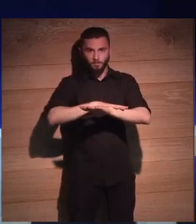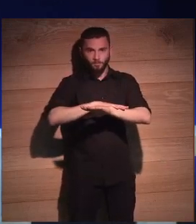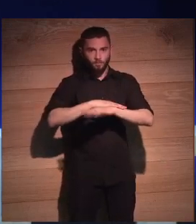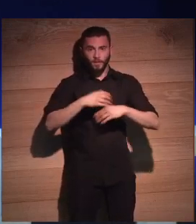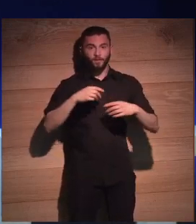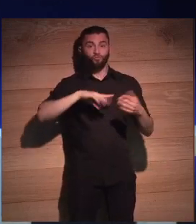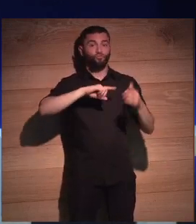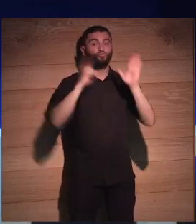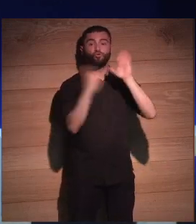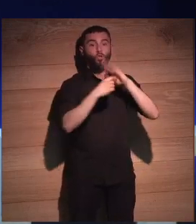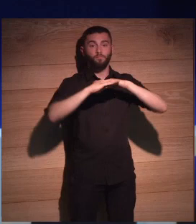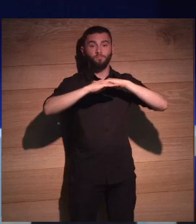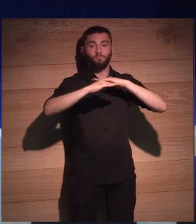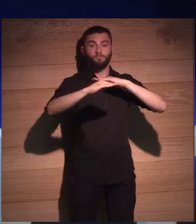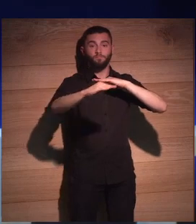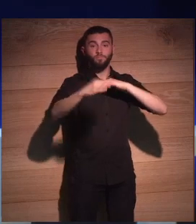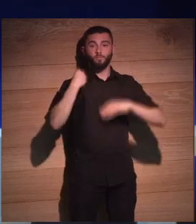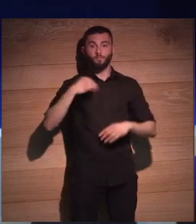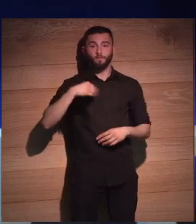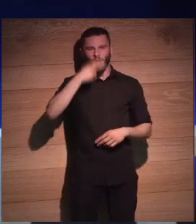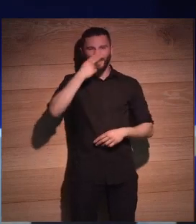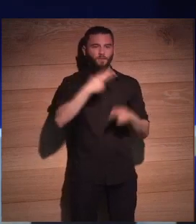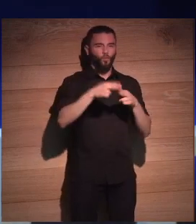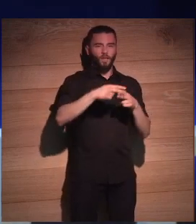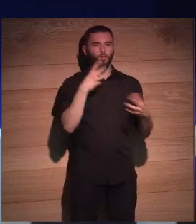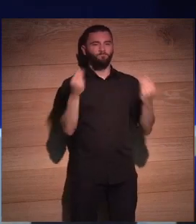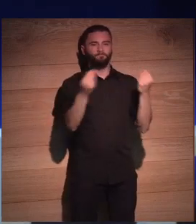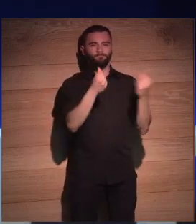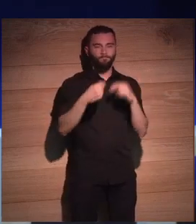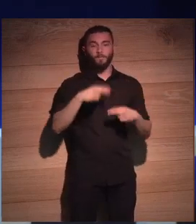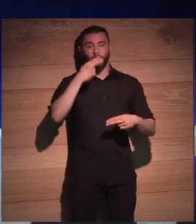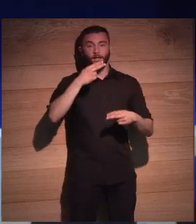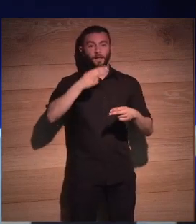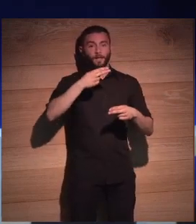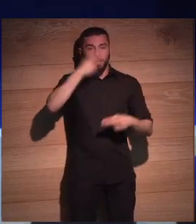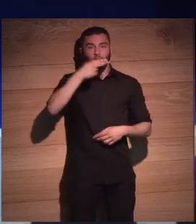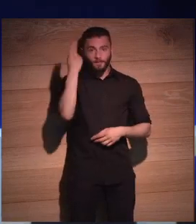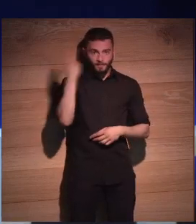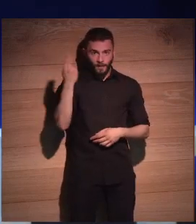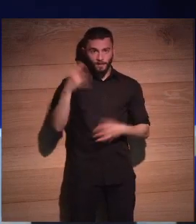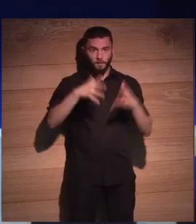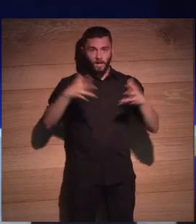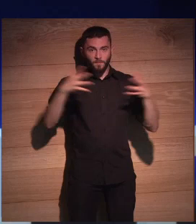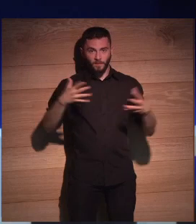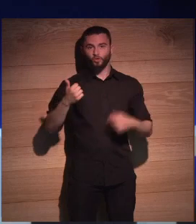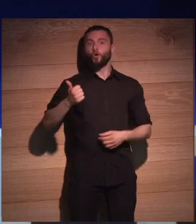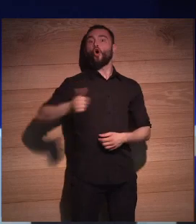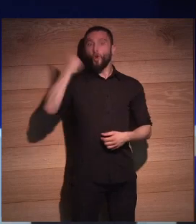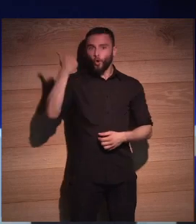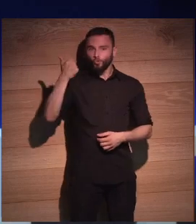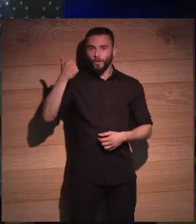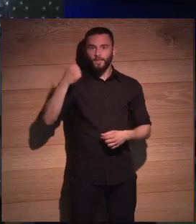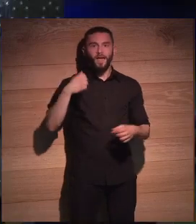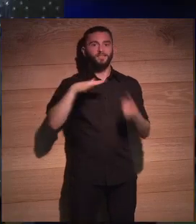misma línea. Se empieza a ver un interés político, se empieza a ver un interés creciente, se empieza a ver una cierta oportunidad de revertir la